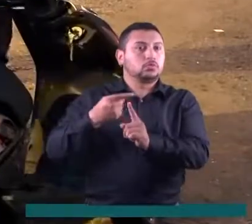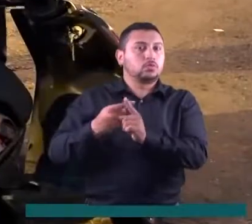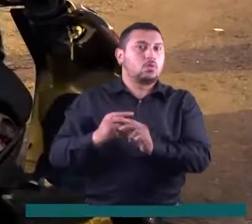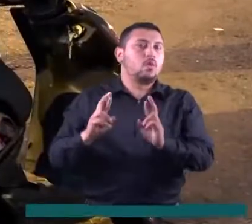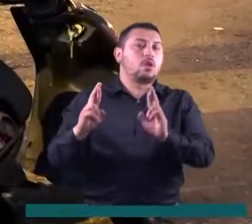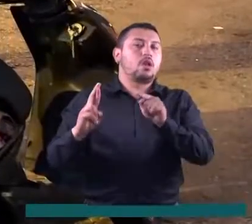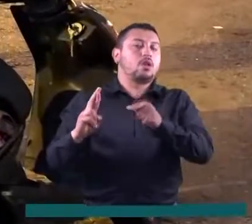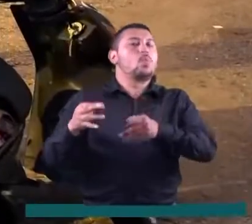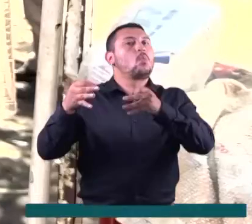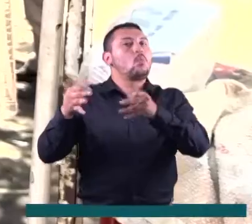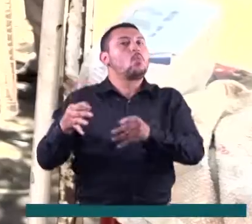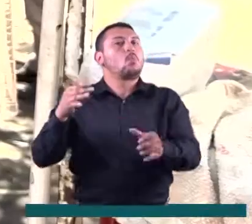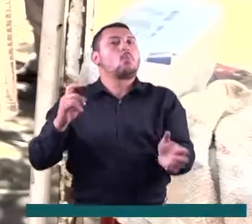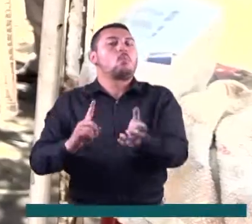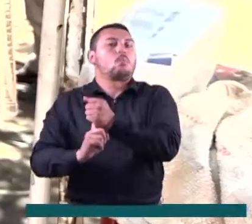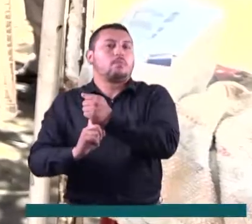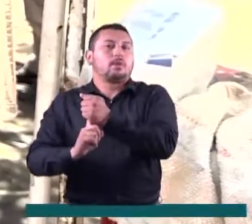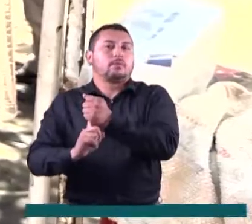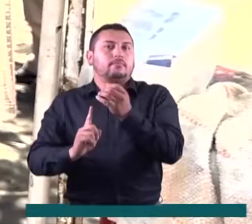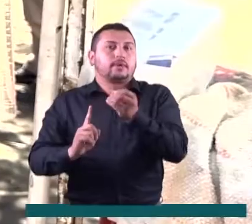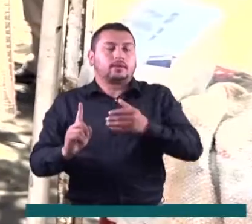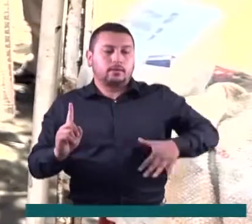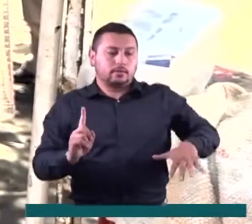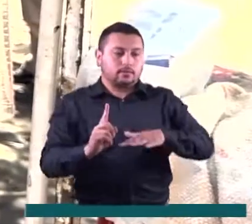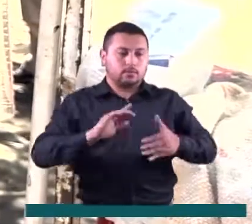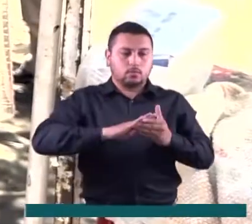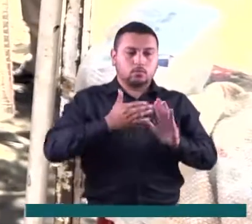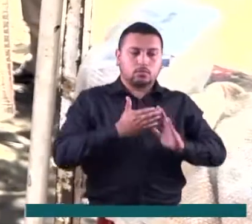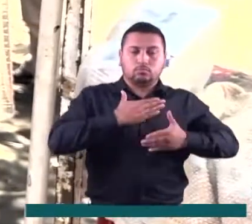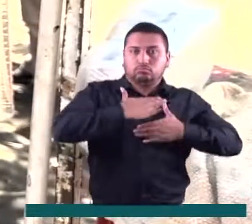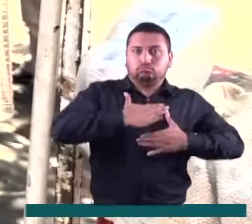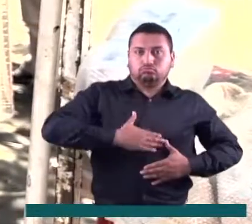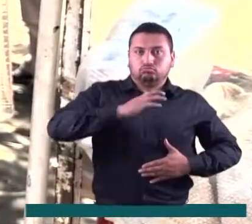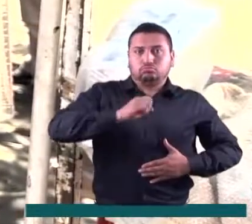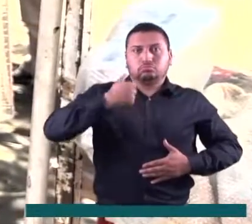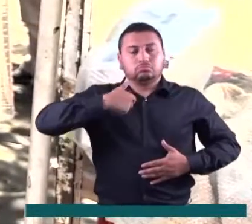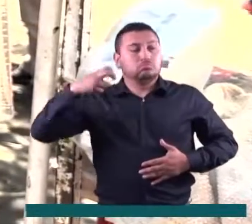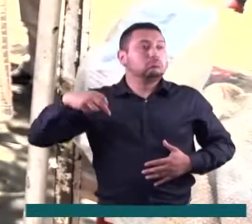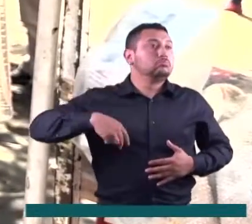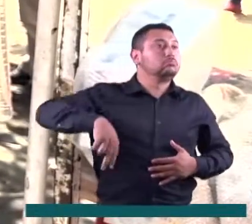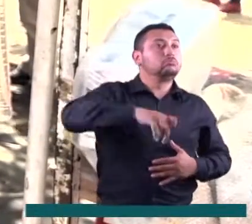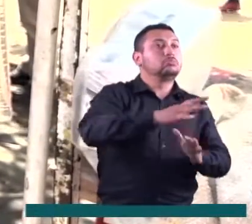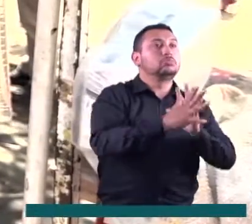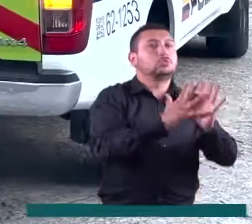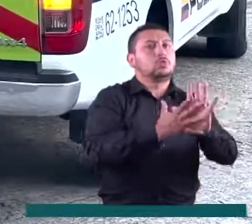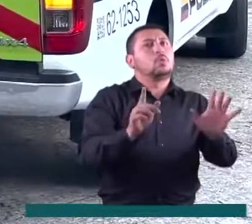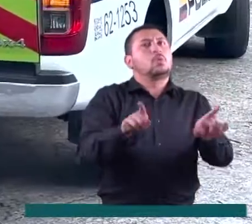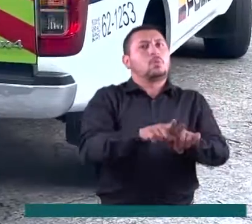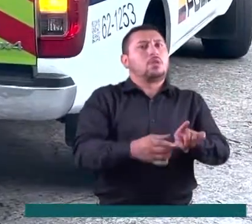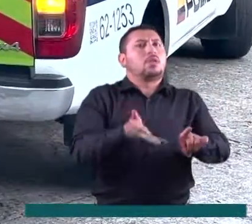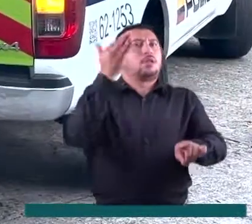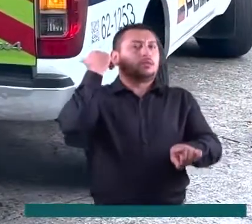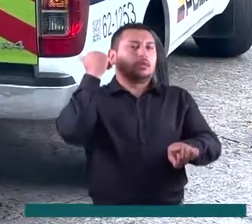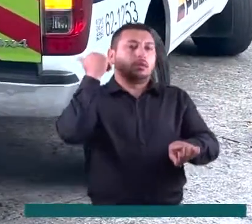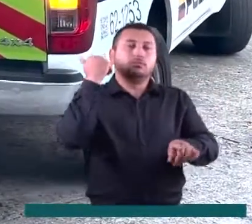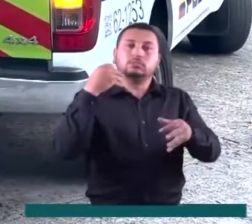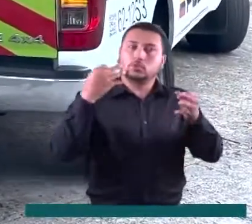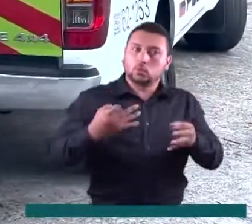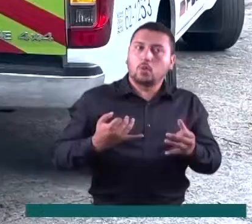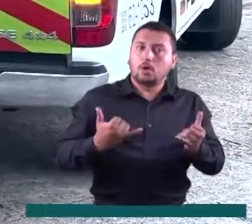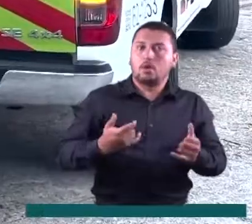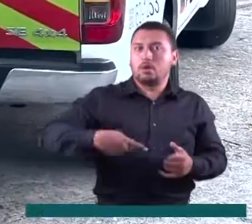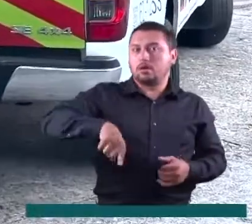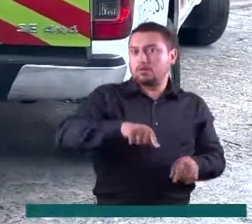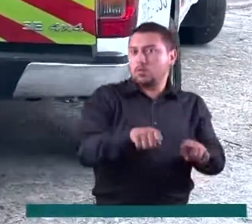realmente se cumpla y eso se transmita a la comunidad, que tenga uno la tranquilidad de salir aquí al centro como se hacía antiguamente, e igualmente en las calles,